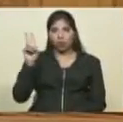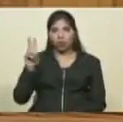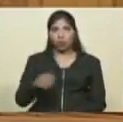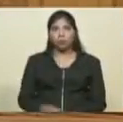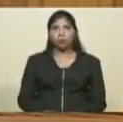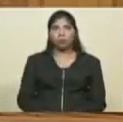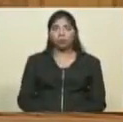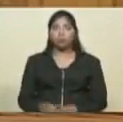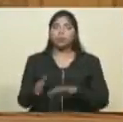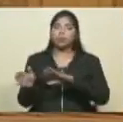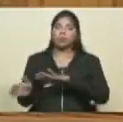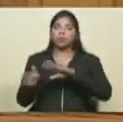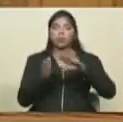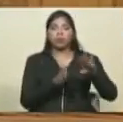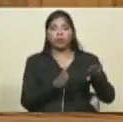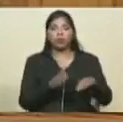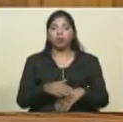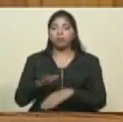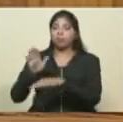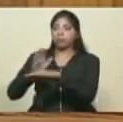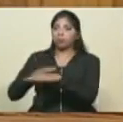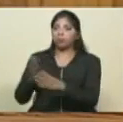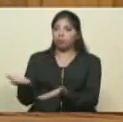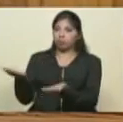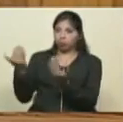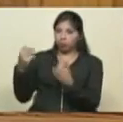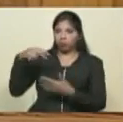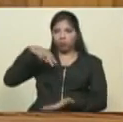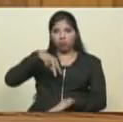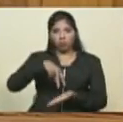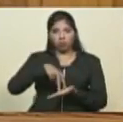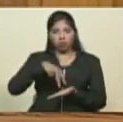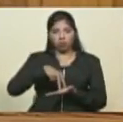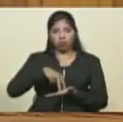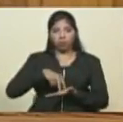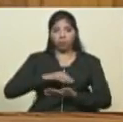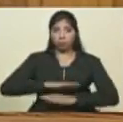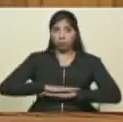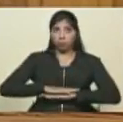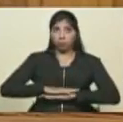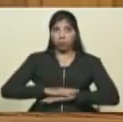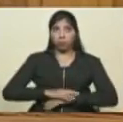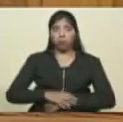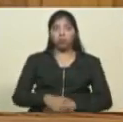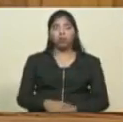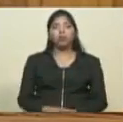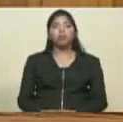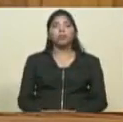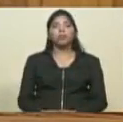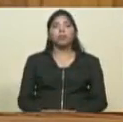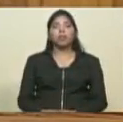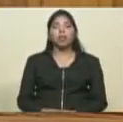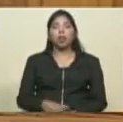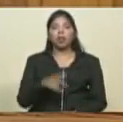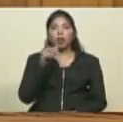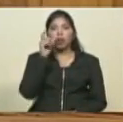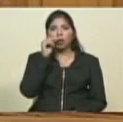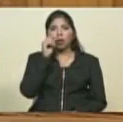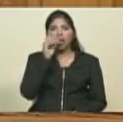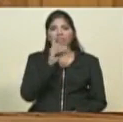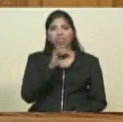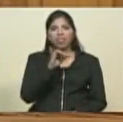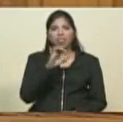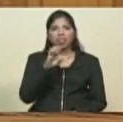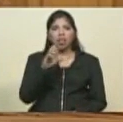Seguidamente, concedió el derecho de palabra y el uso de la tribuna de oradores a los ciudadanos Diego